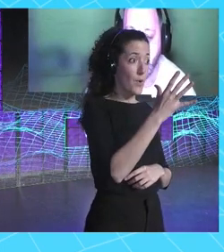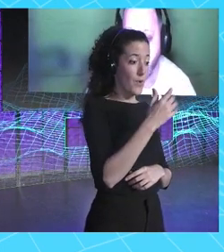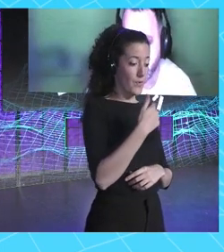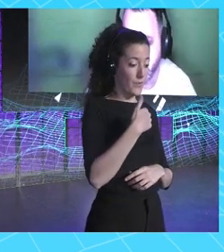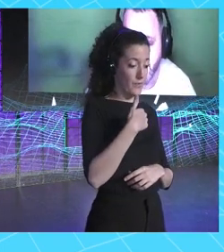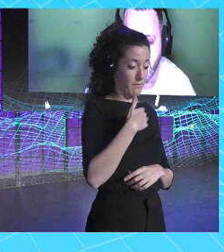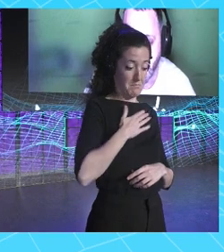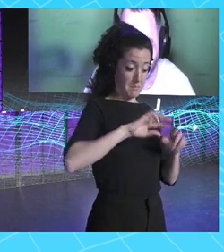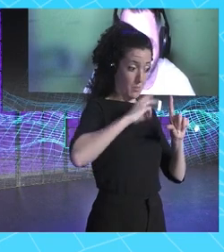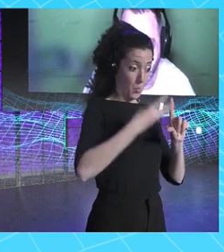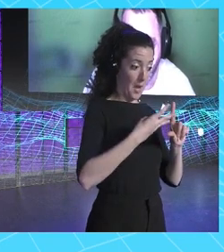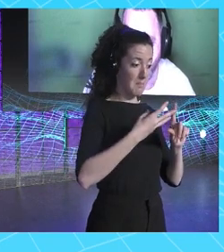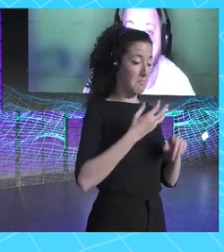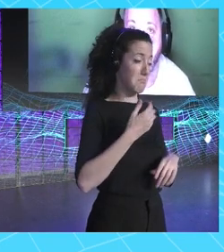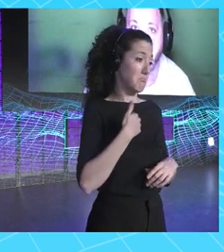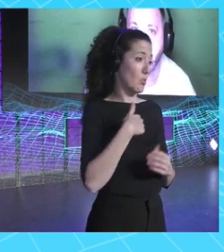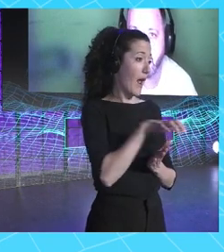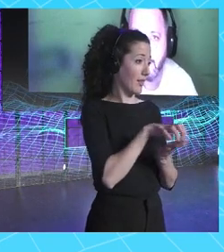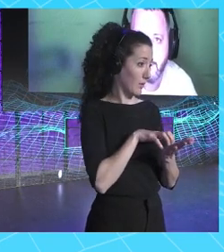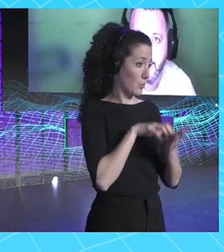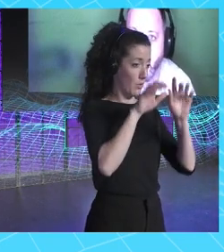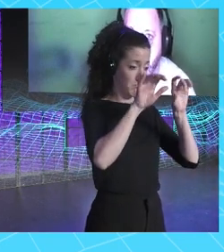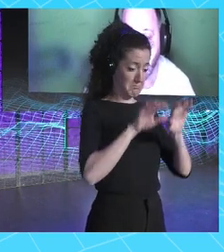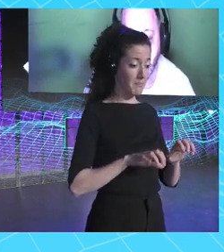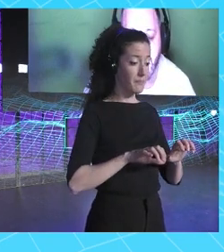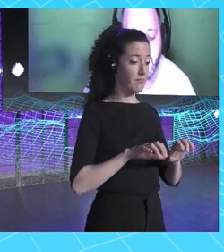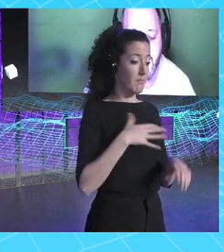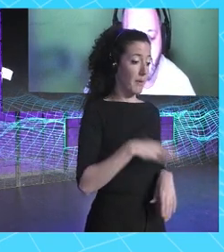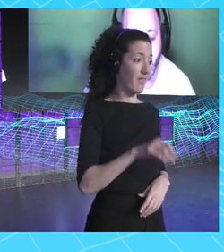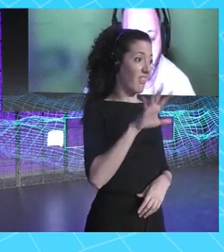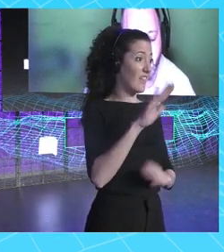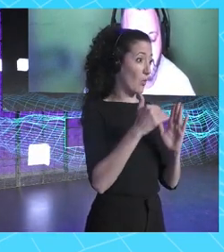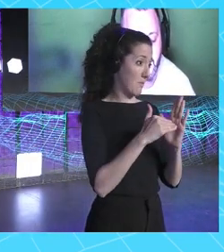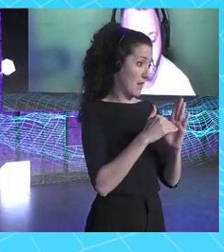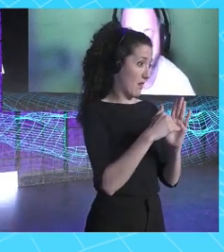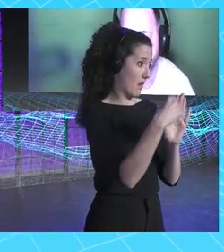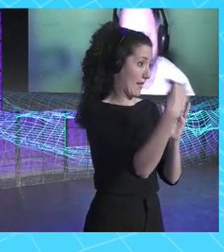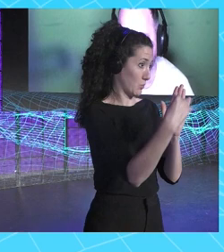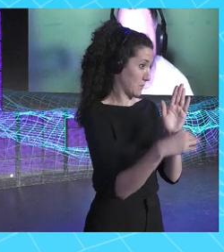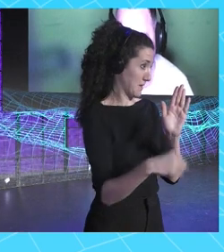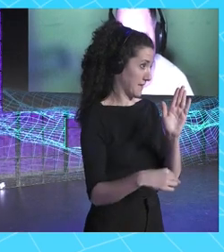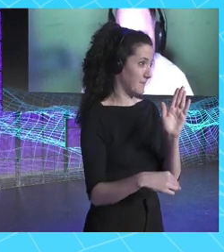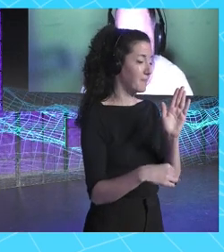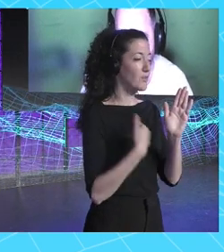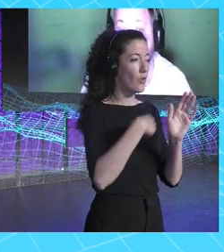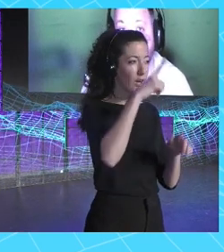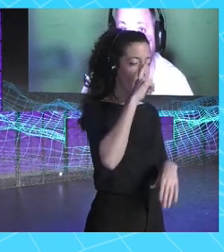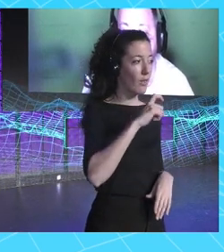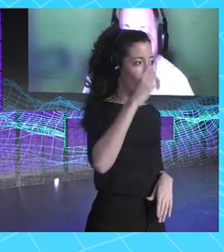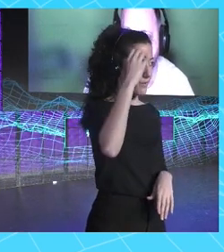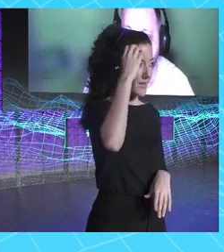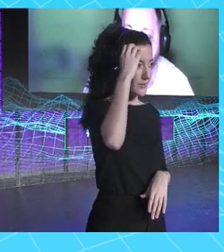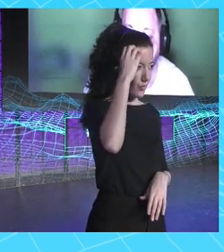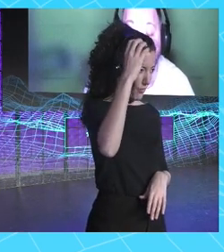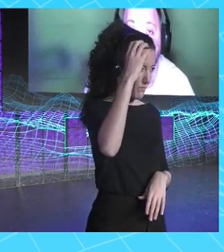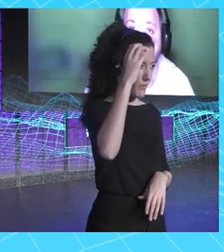tenía Pues no sé 5000 lecturas no y en cambio me acuerdo perfectamente en estocolmo en una presentación de un